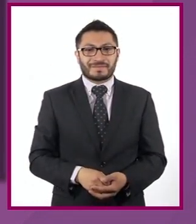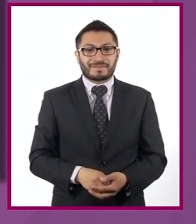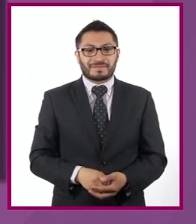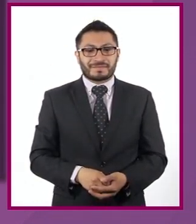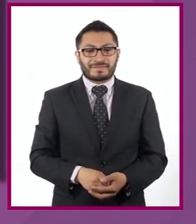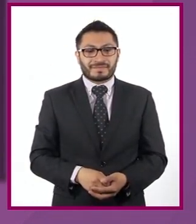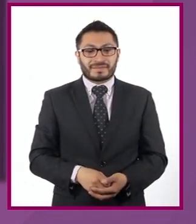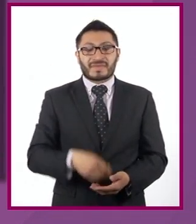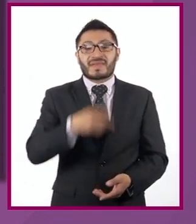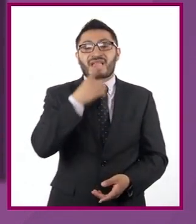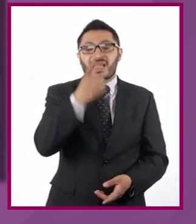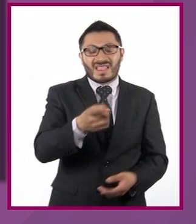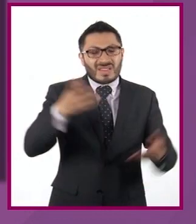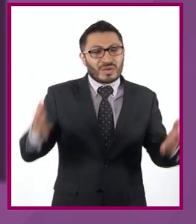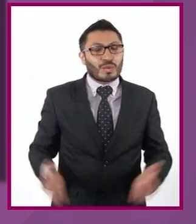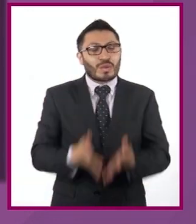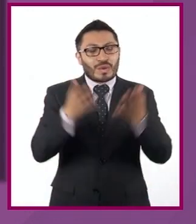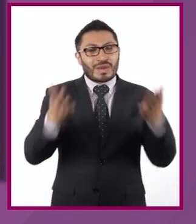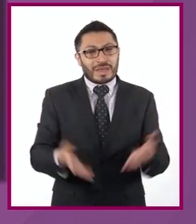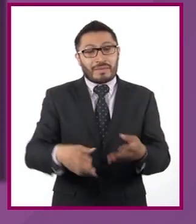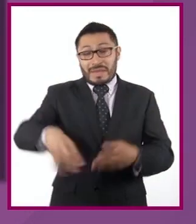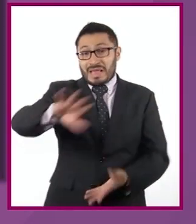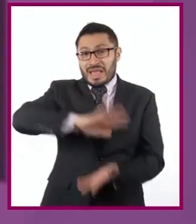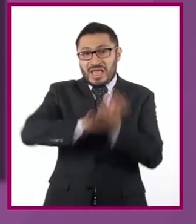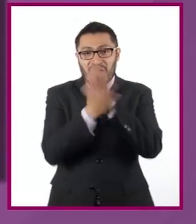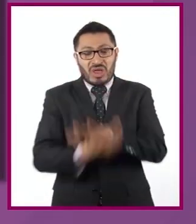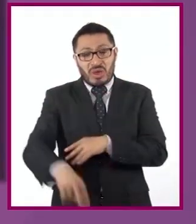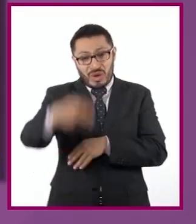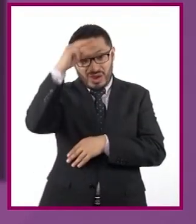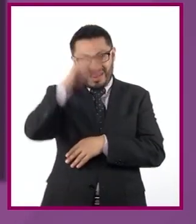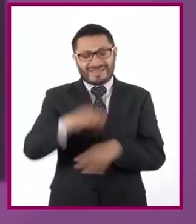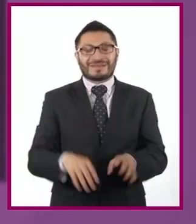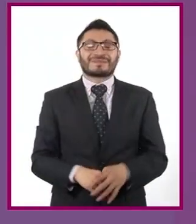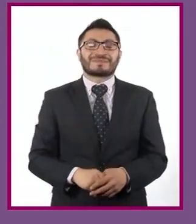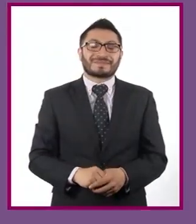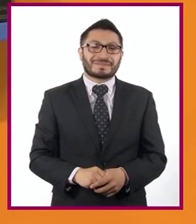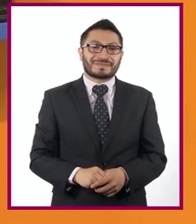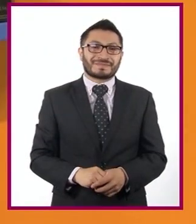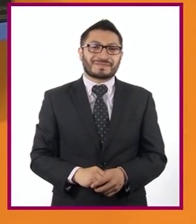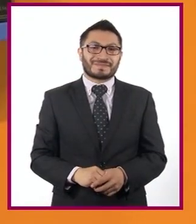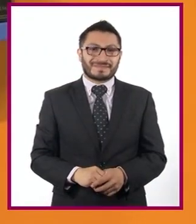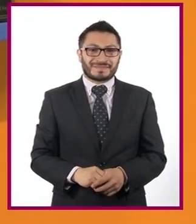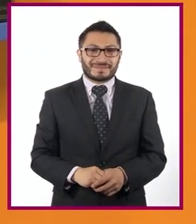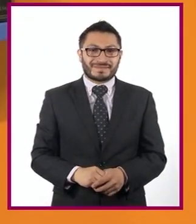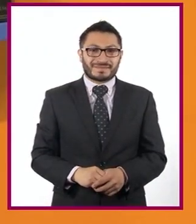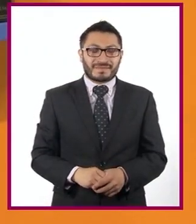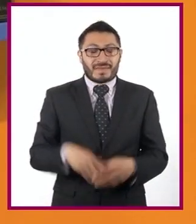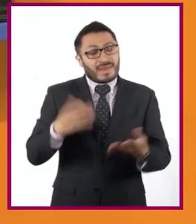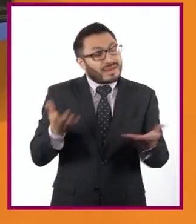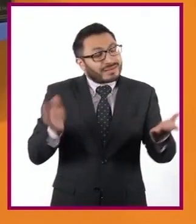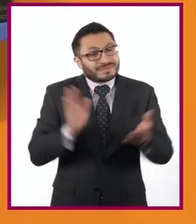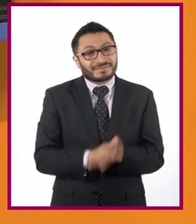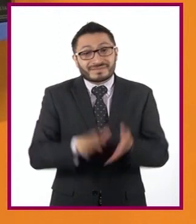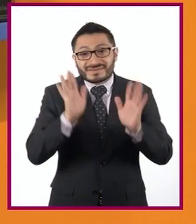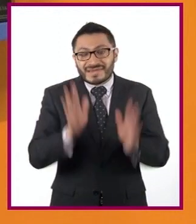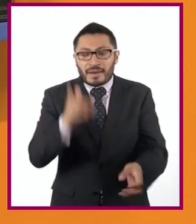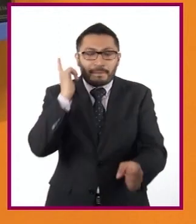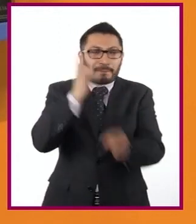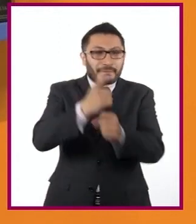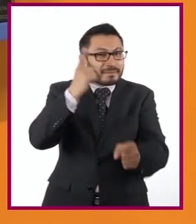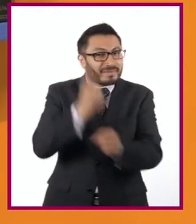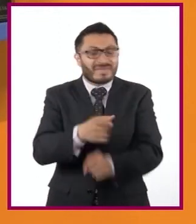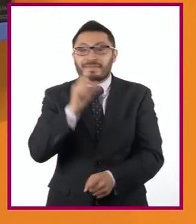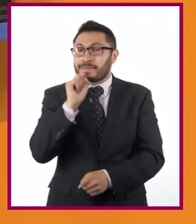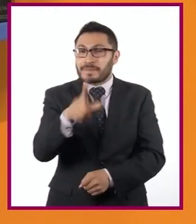Que los dichos se animen y se hagan sabiduría, dicharacherías. Bueno, acabamos de descubrir que